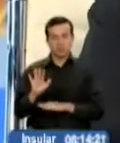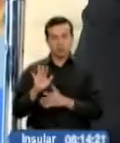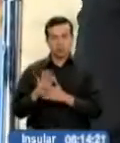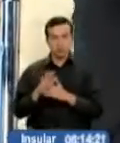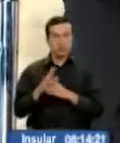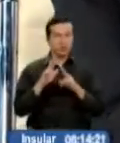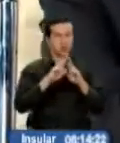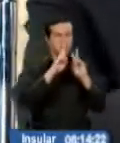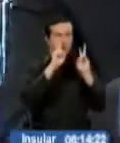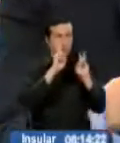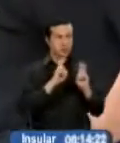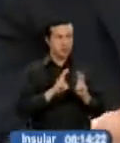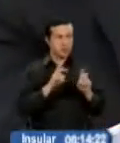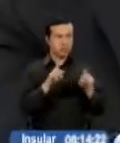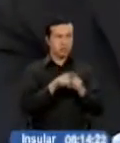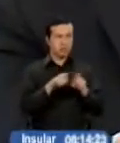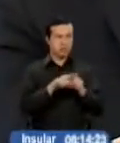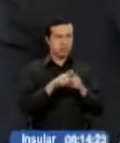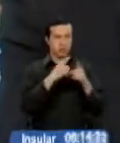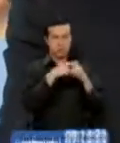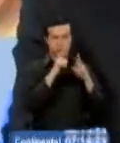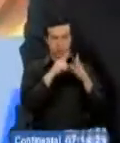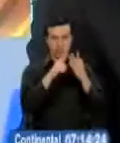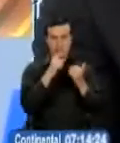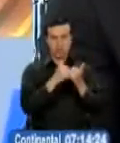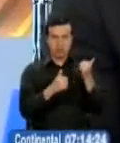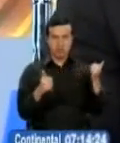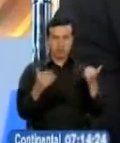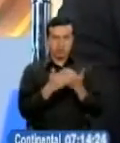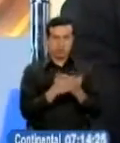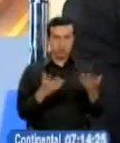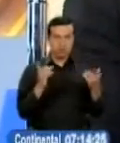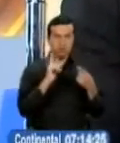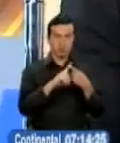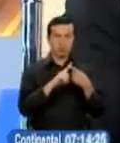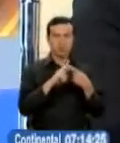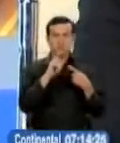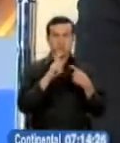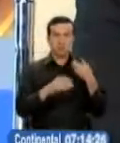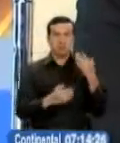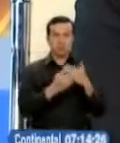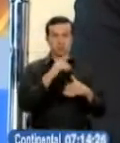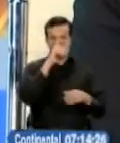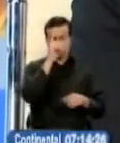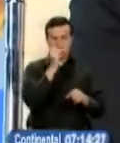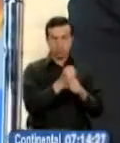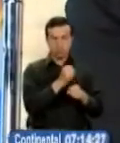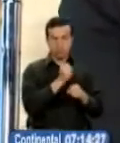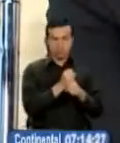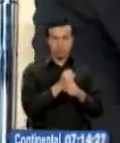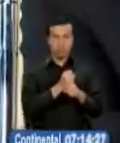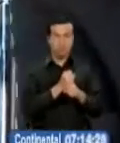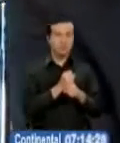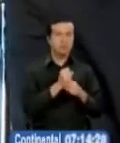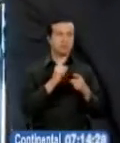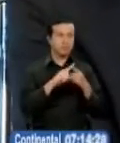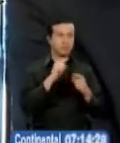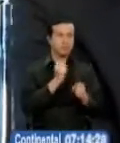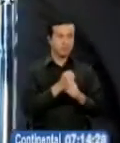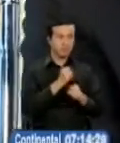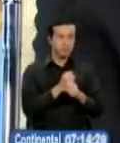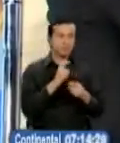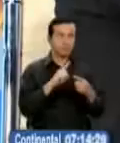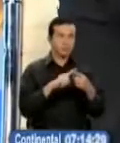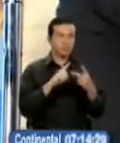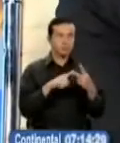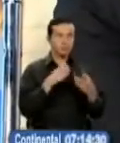temas que son común denominador en las distintas candidaturas. Sí. El uno es el tema de la generación de empleo. Sí. Ya, el tema económico